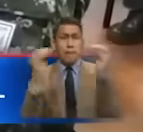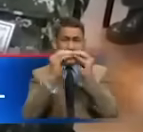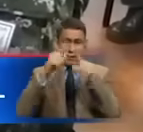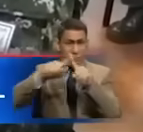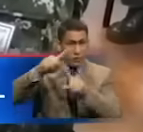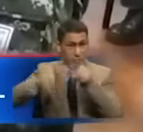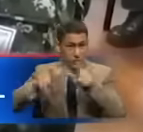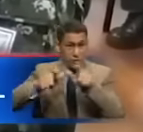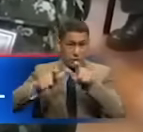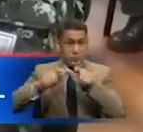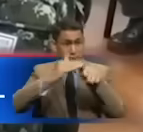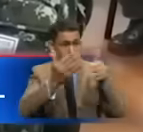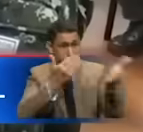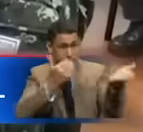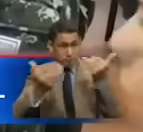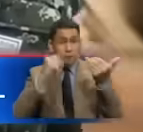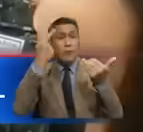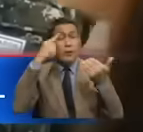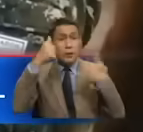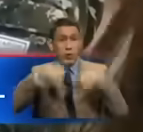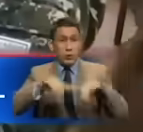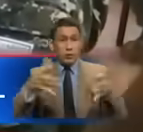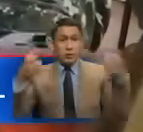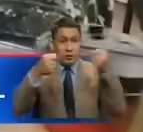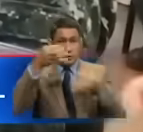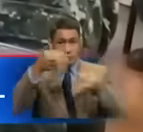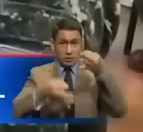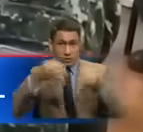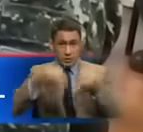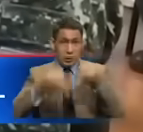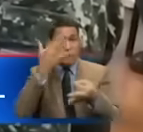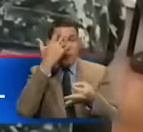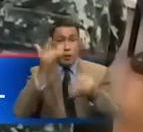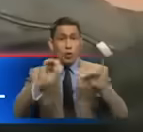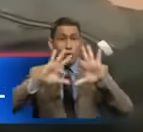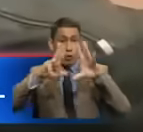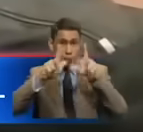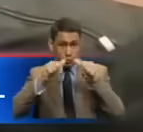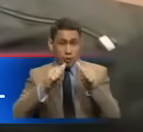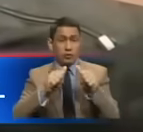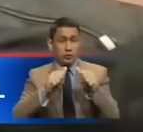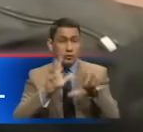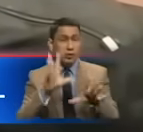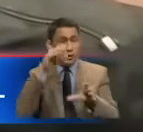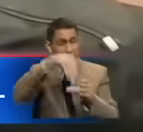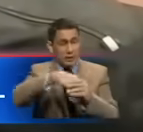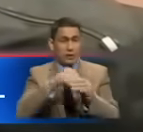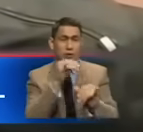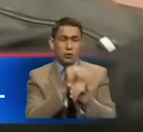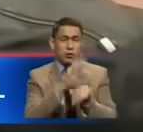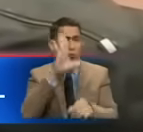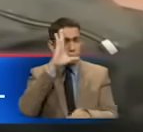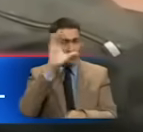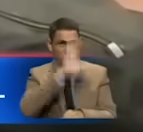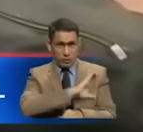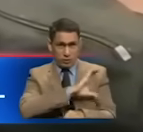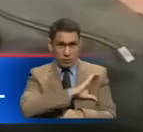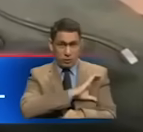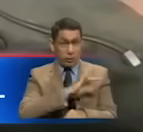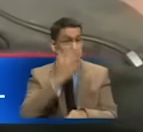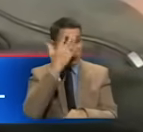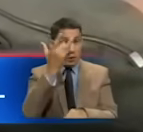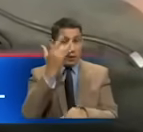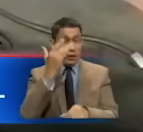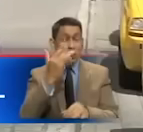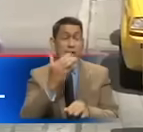recuperar durante el juicio cerca de 270 millones de dólares de los 900 que sufrió desfalco la Institución de